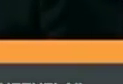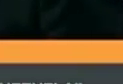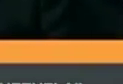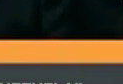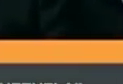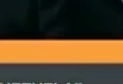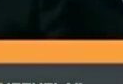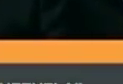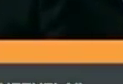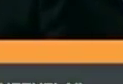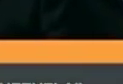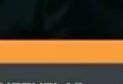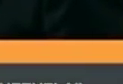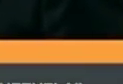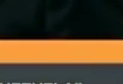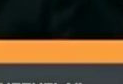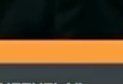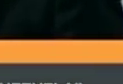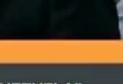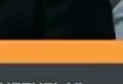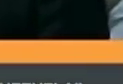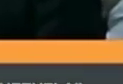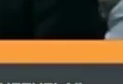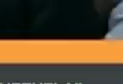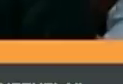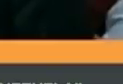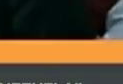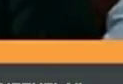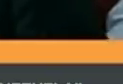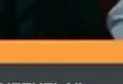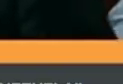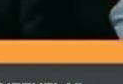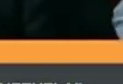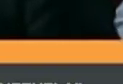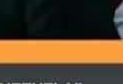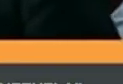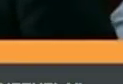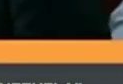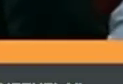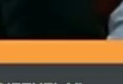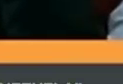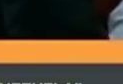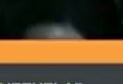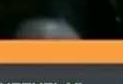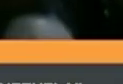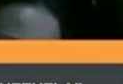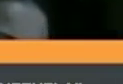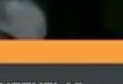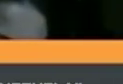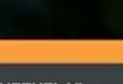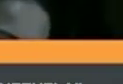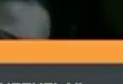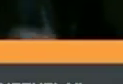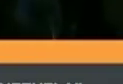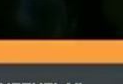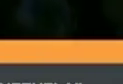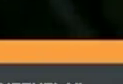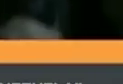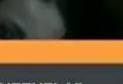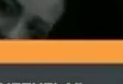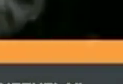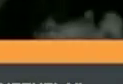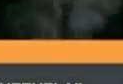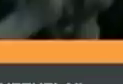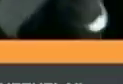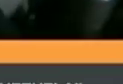su palabra en Chile, a Venezuela, Alejandro Navarro, senador de Chile. Compañero, bienvenido. Saludos solidarios y